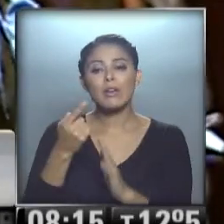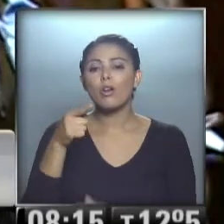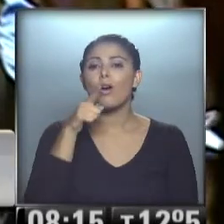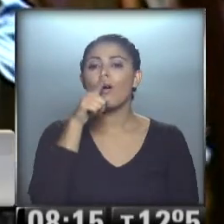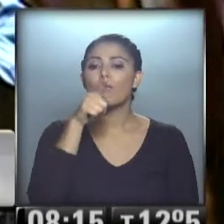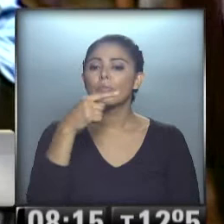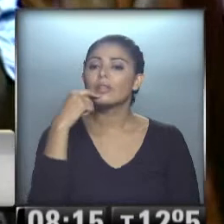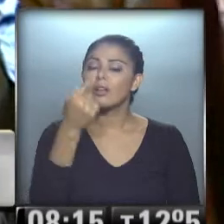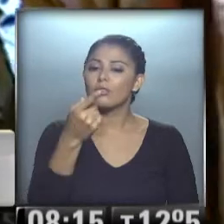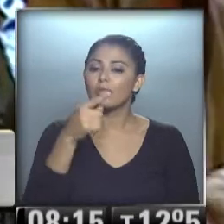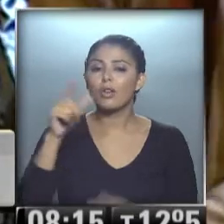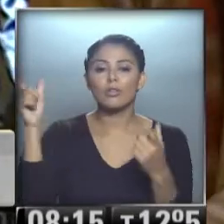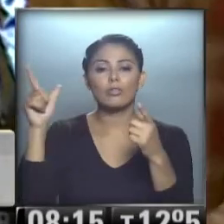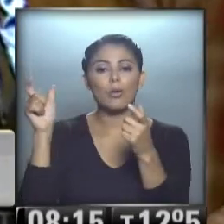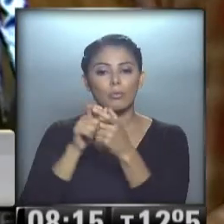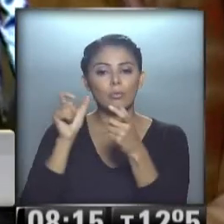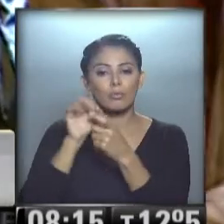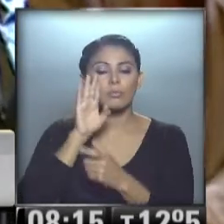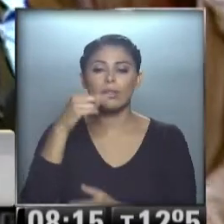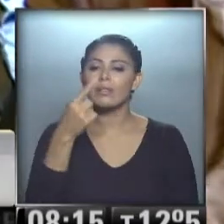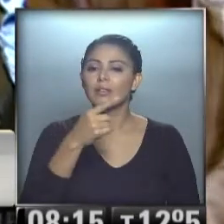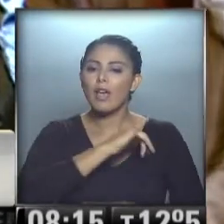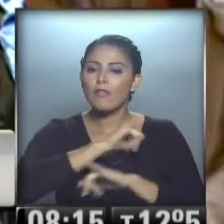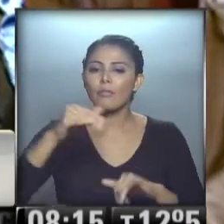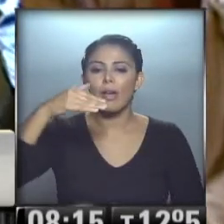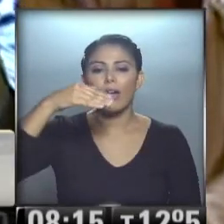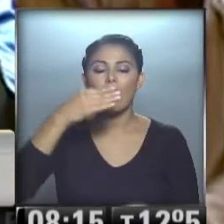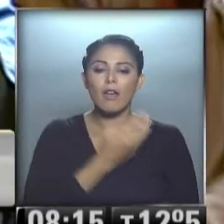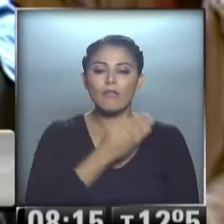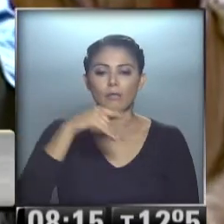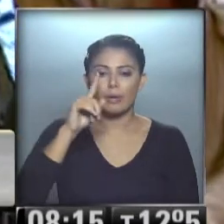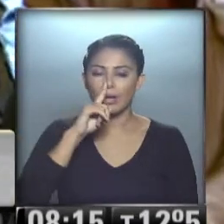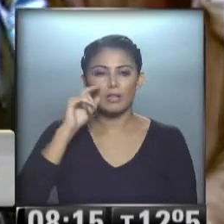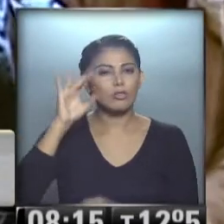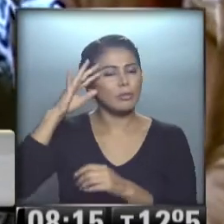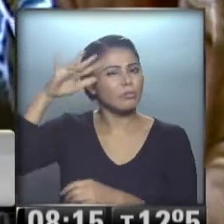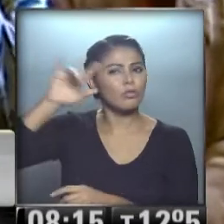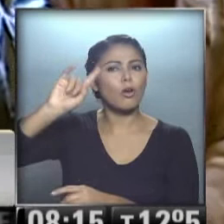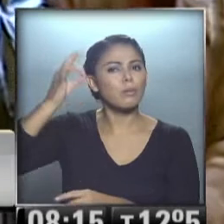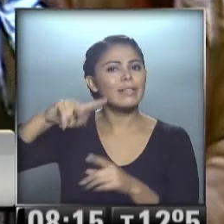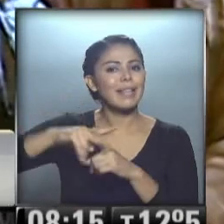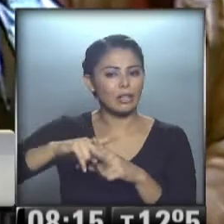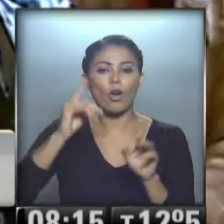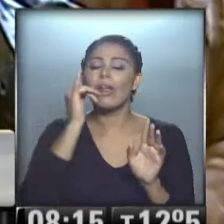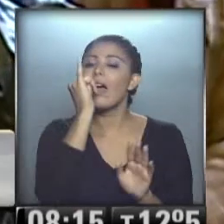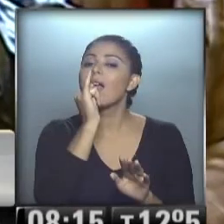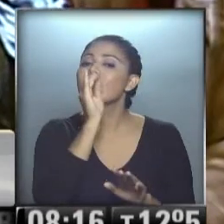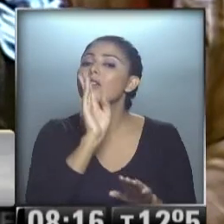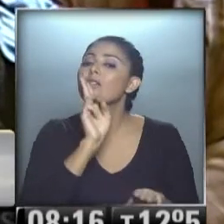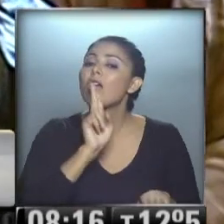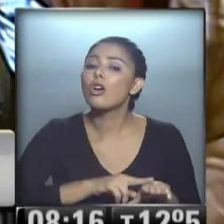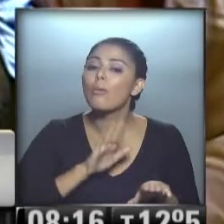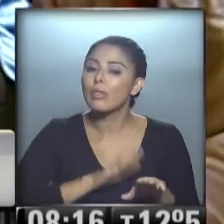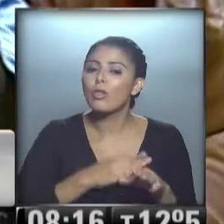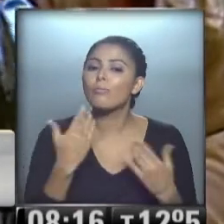cadena americana diciendo que los informes del FMI no son ideológicos, sino técnicos. Y una sugerencia, si puede contestar en